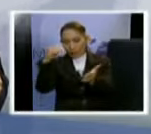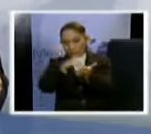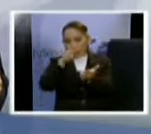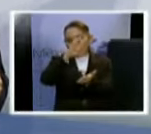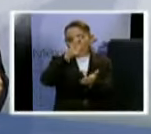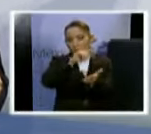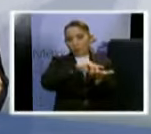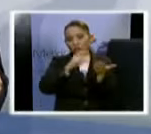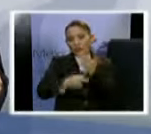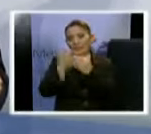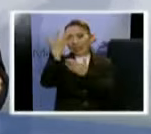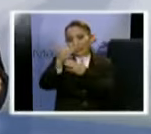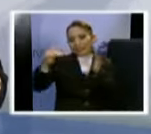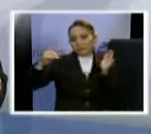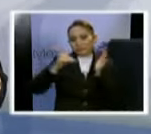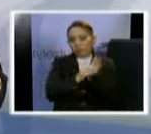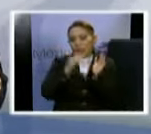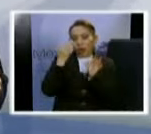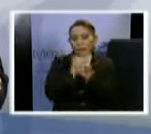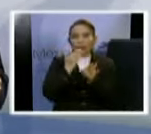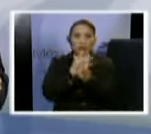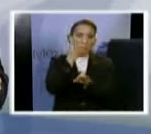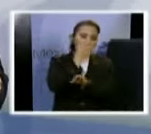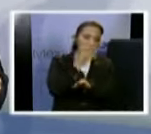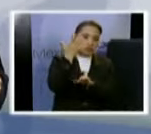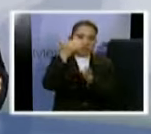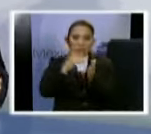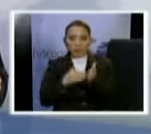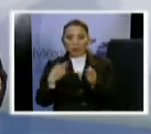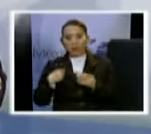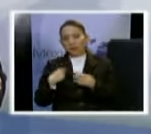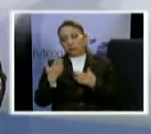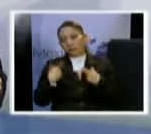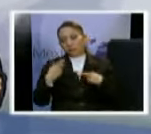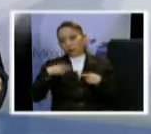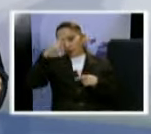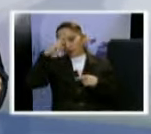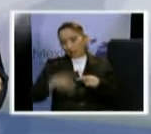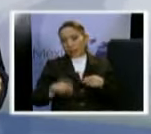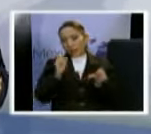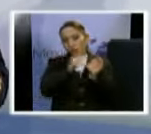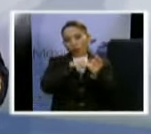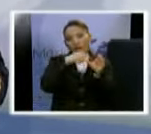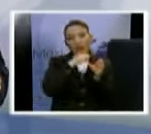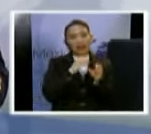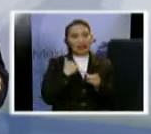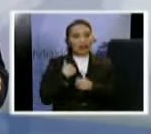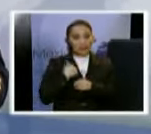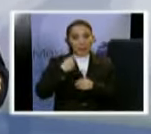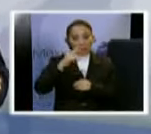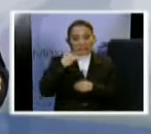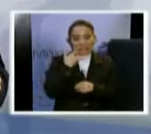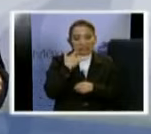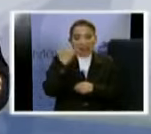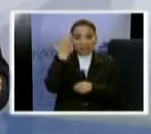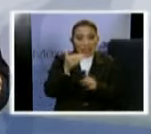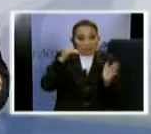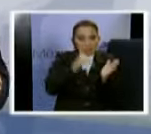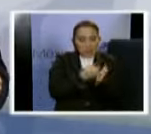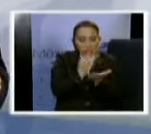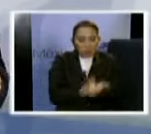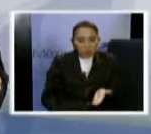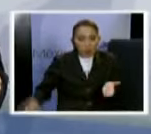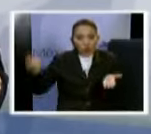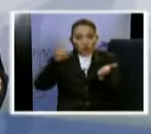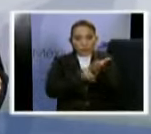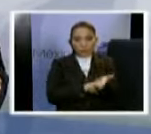que se llama Proyecta 10,000, actualmente hay como 4 o 5 mil becarios mexicanos en Canadá, pero ya hay un primer esfuerzo, 10,000, estamos